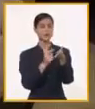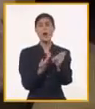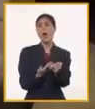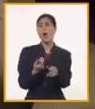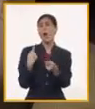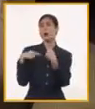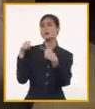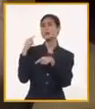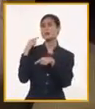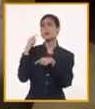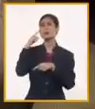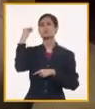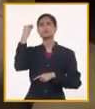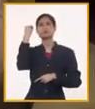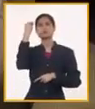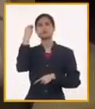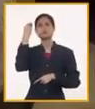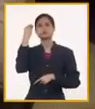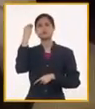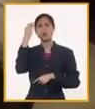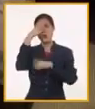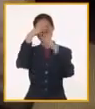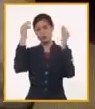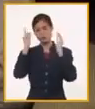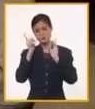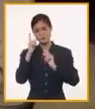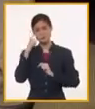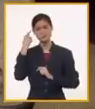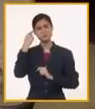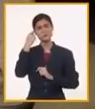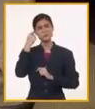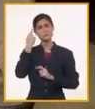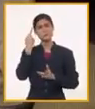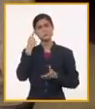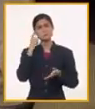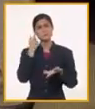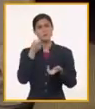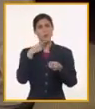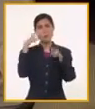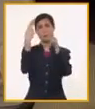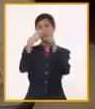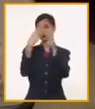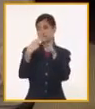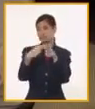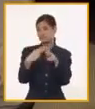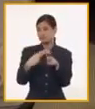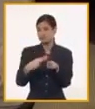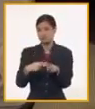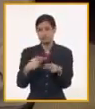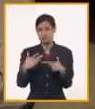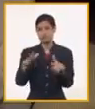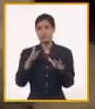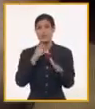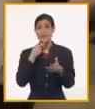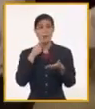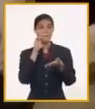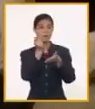me olvidara, pero es que son muchos, ¿no? Pero mira, los voy a decir, por ejemplo, Presno, Roberto